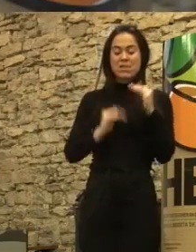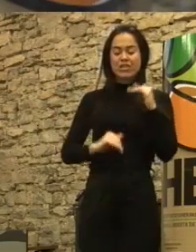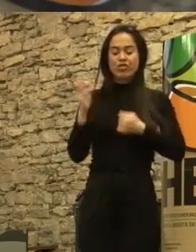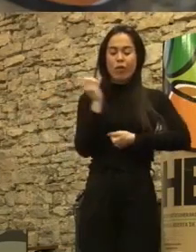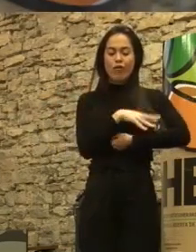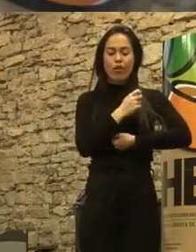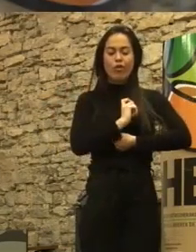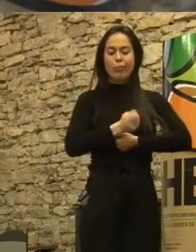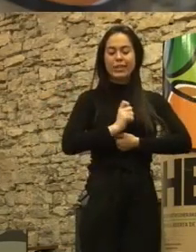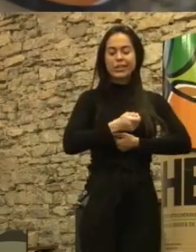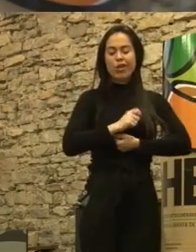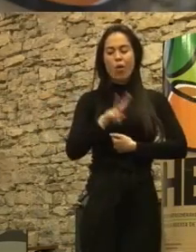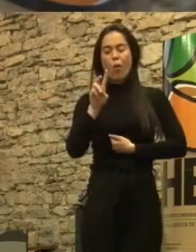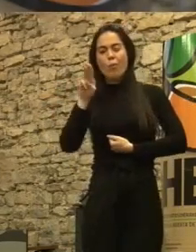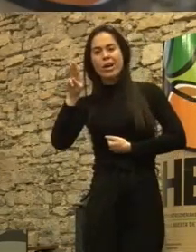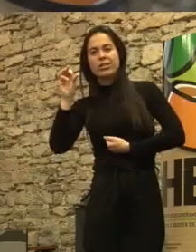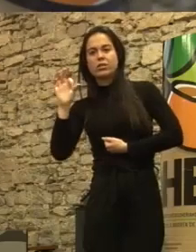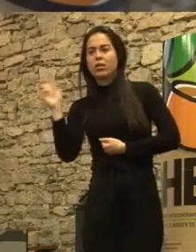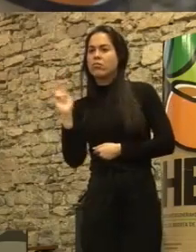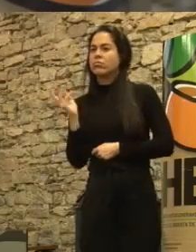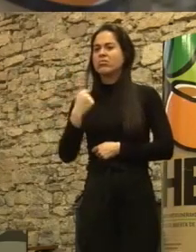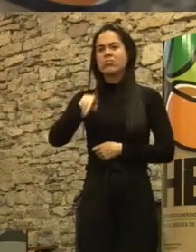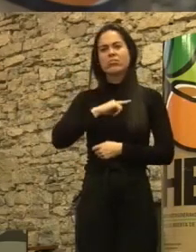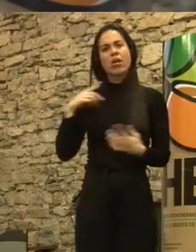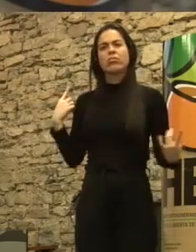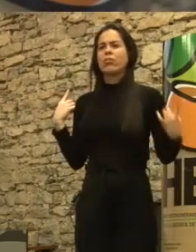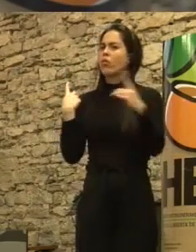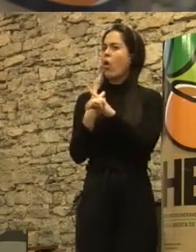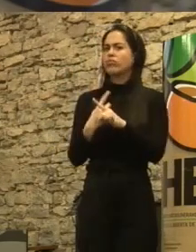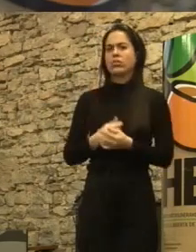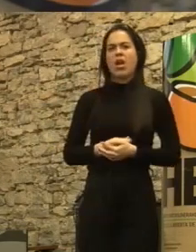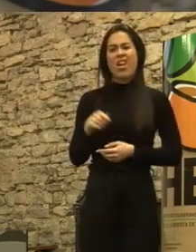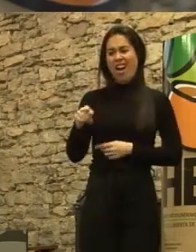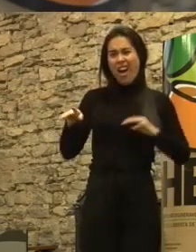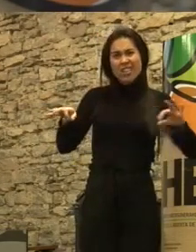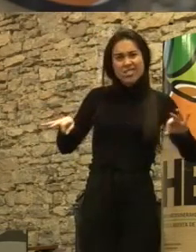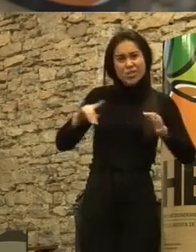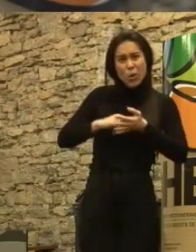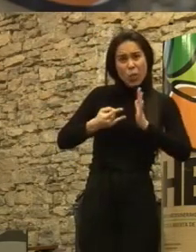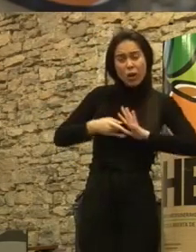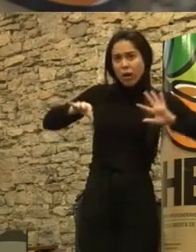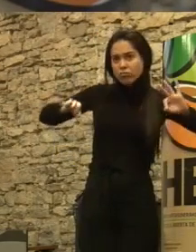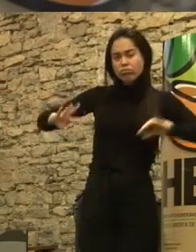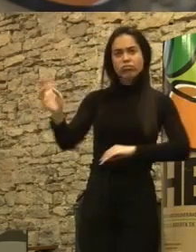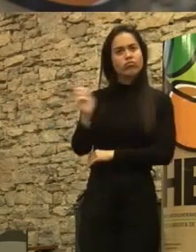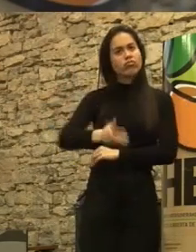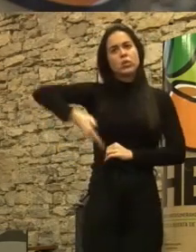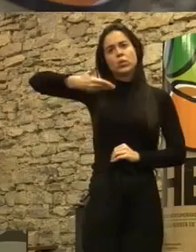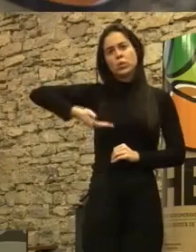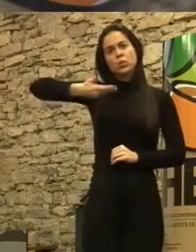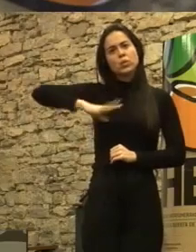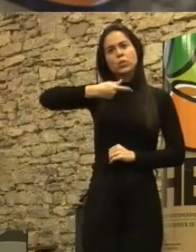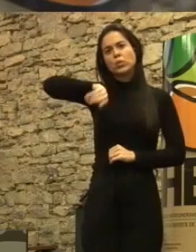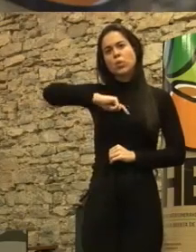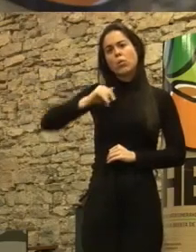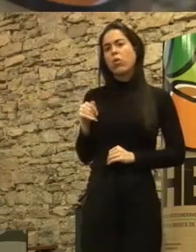pensiones o una EPSV. Y estamos totalmente en contra de que esto tenga que ser así. Es muy importante que defendamos para el